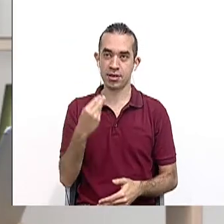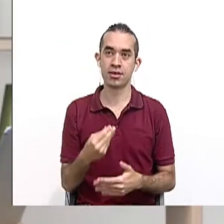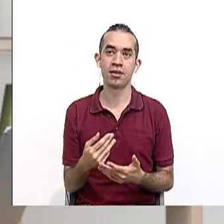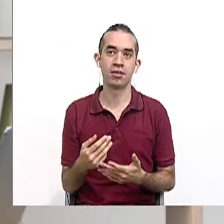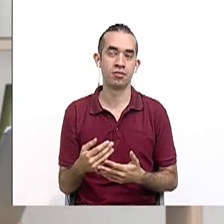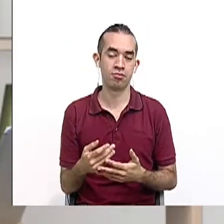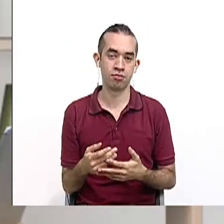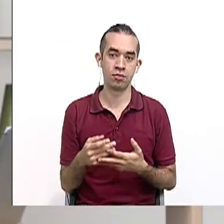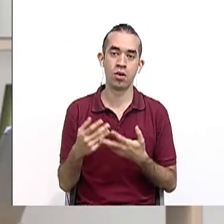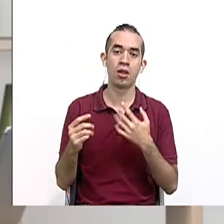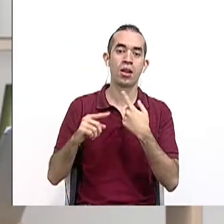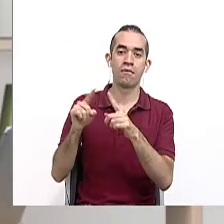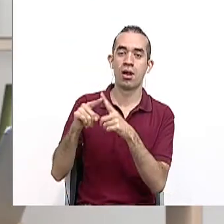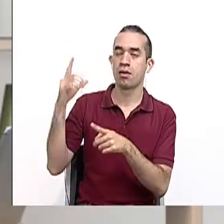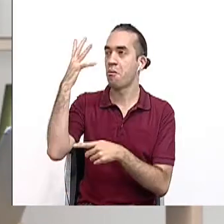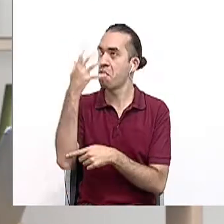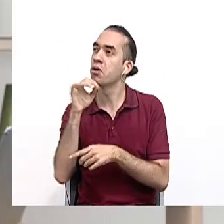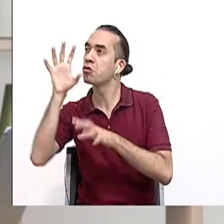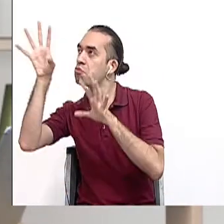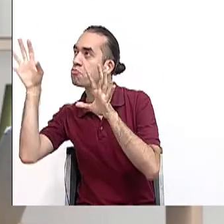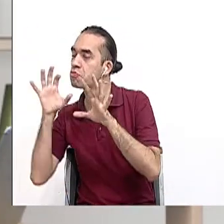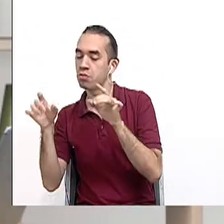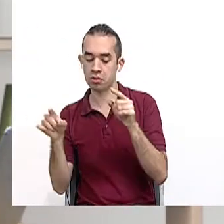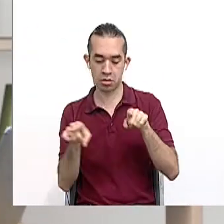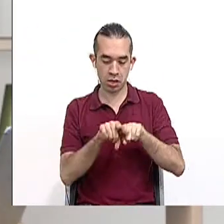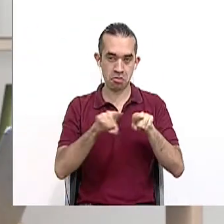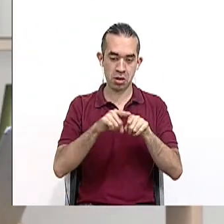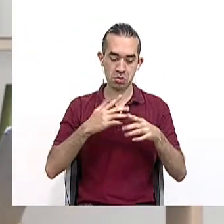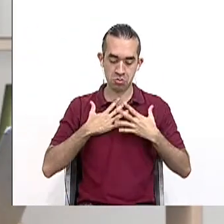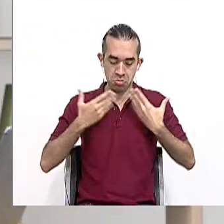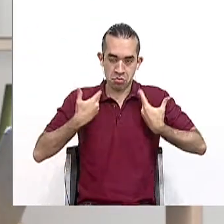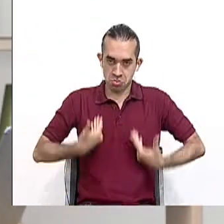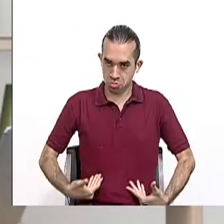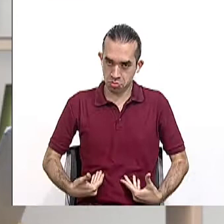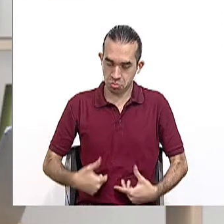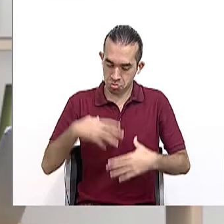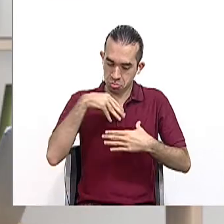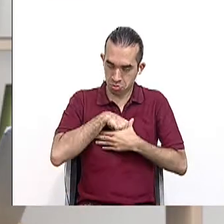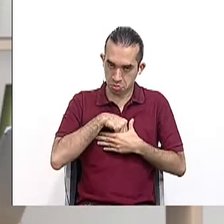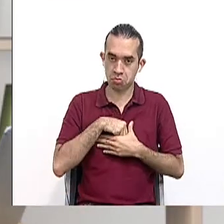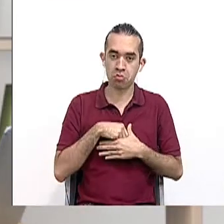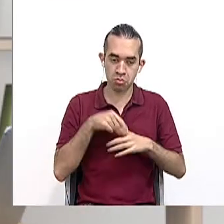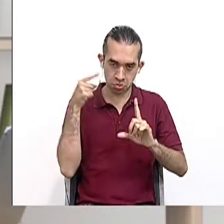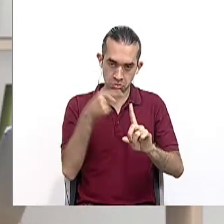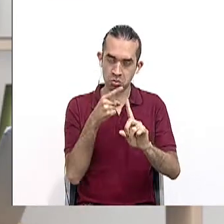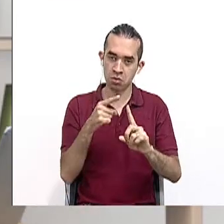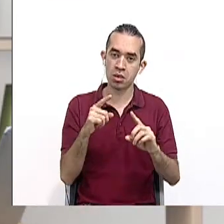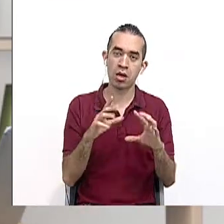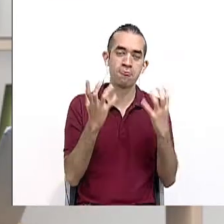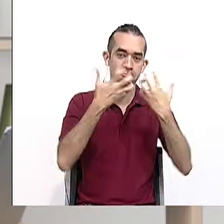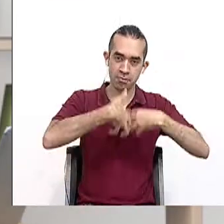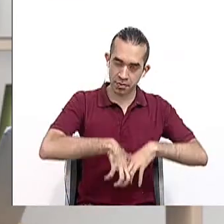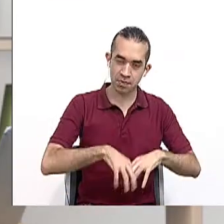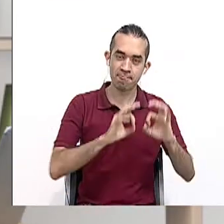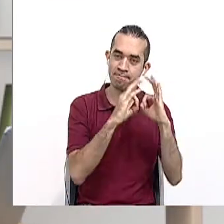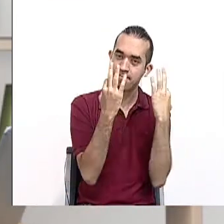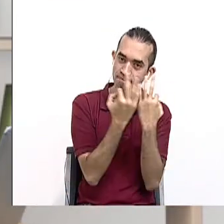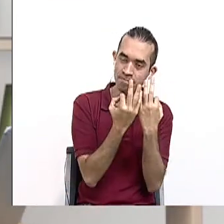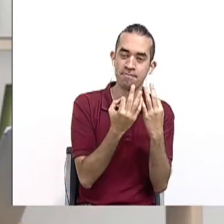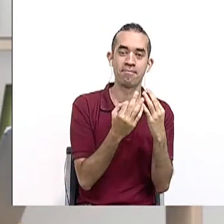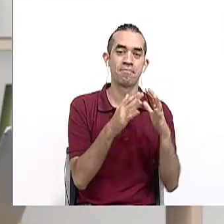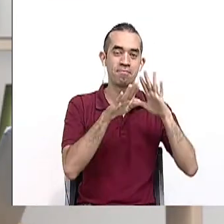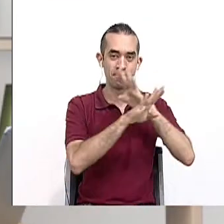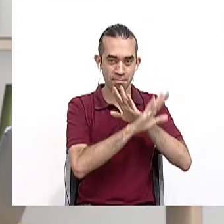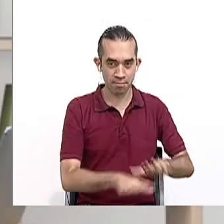con elementos externos como en nuestro interior, buscando la armonía, la paz familiar, para recibir estos espacios de Navidad,